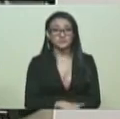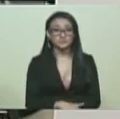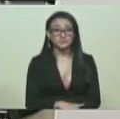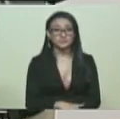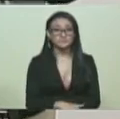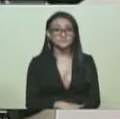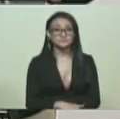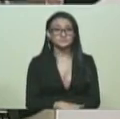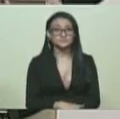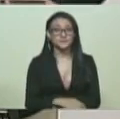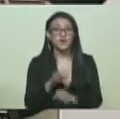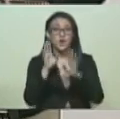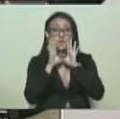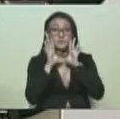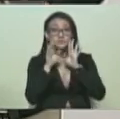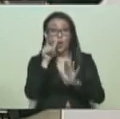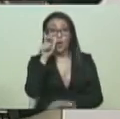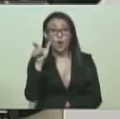Estas confesiones,